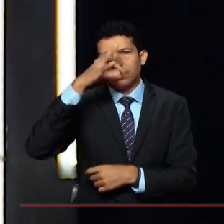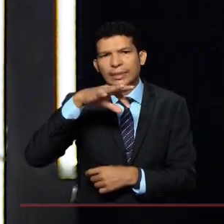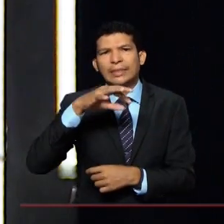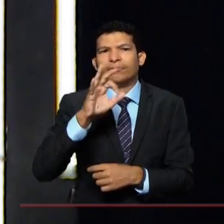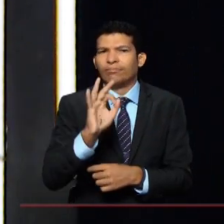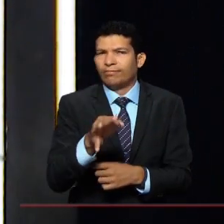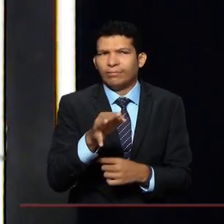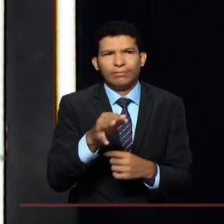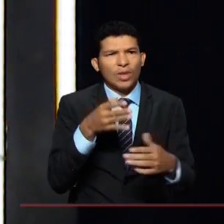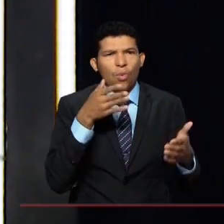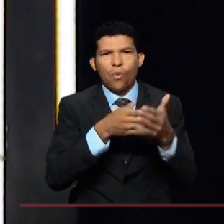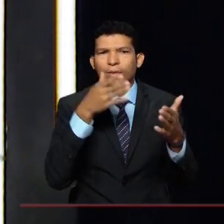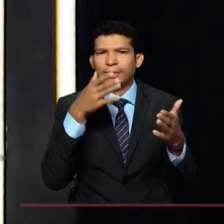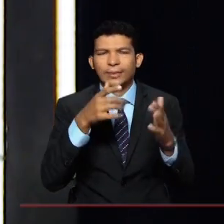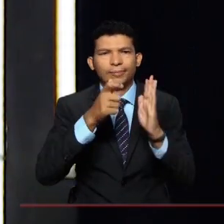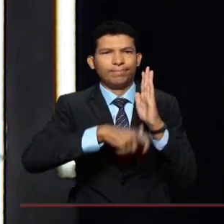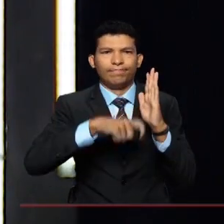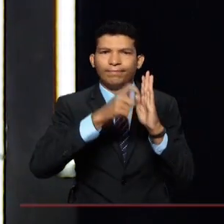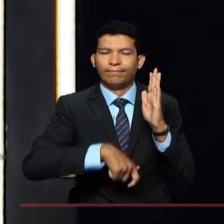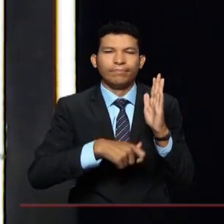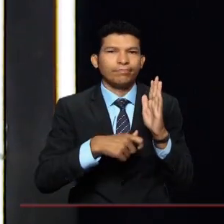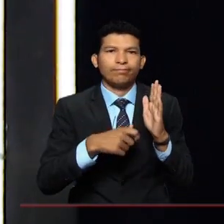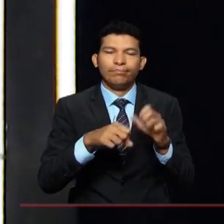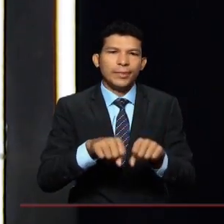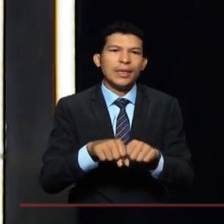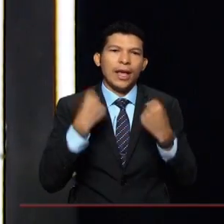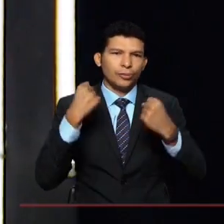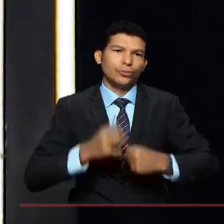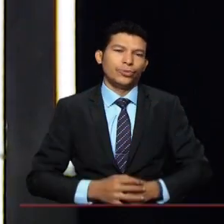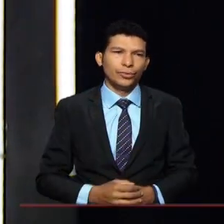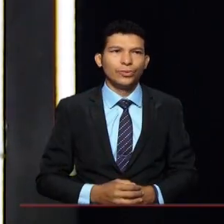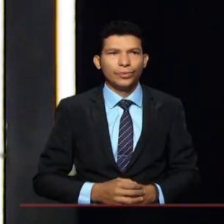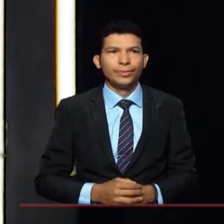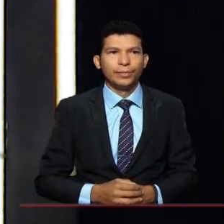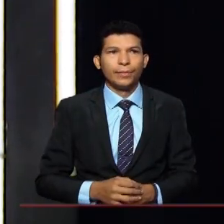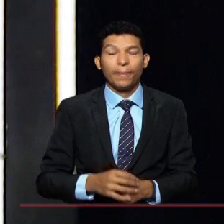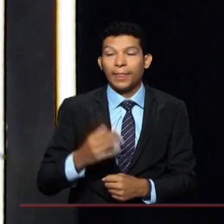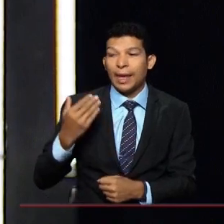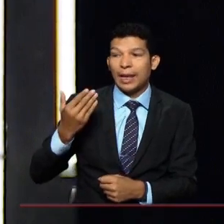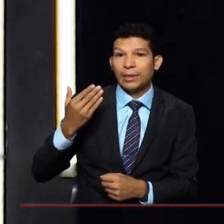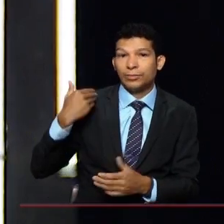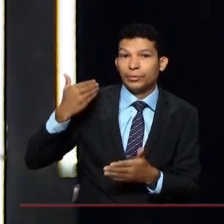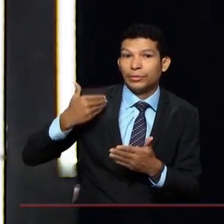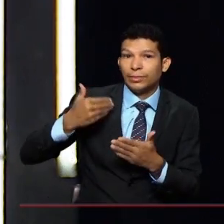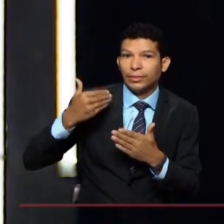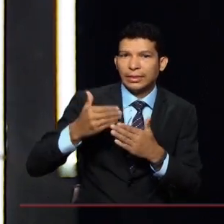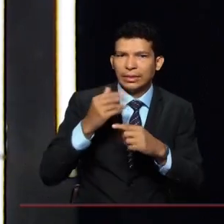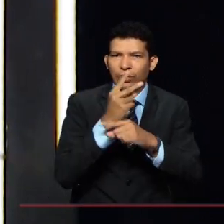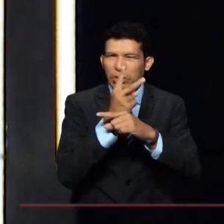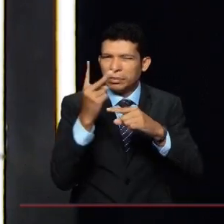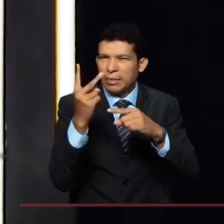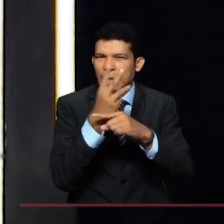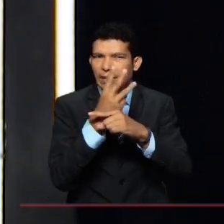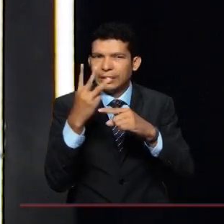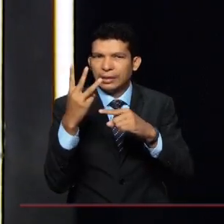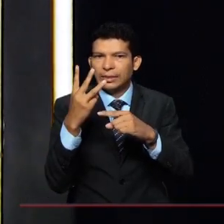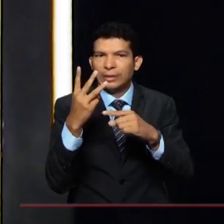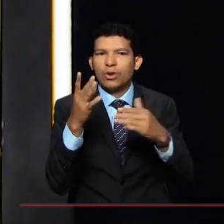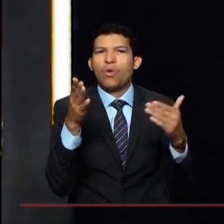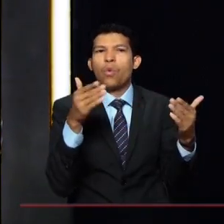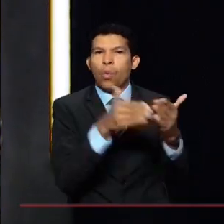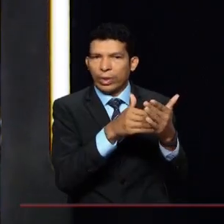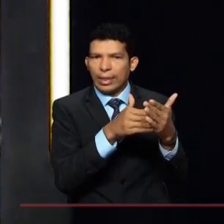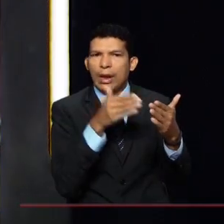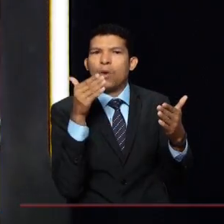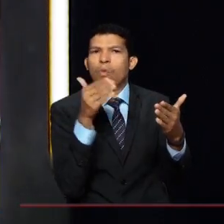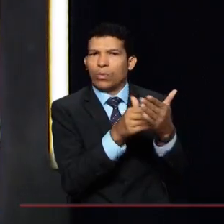muchísimo daño a Roberto. ¿Por qué? Si recordamos los últimos debates de las últimas 2 o 3 semanas, eran ataques